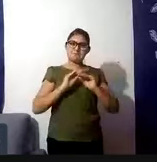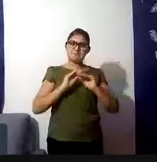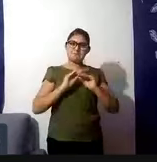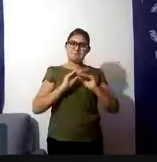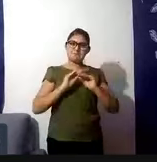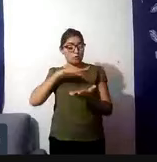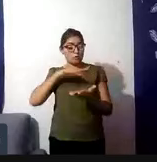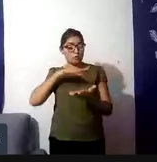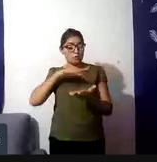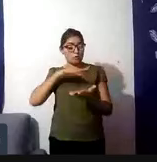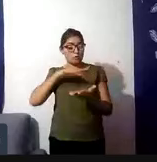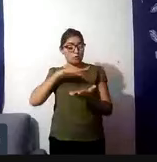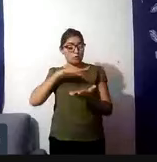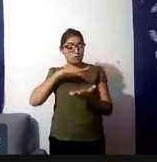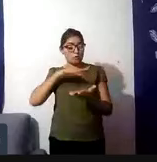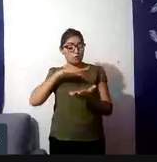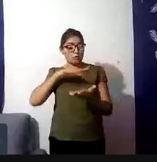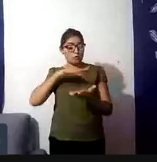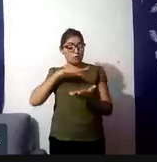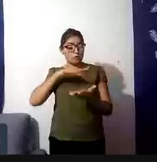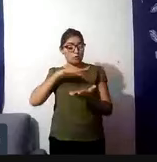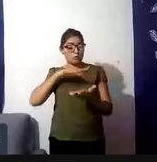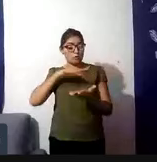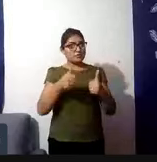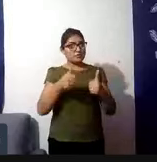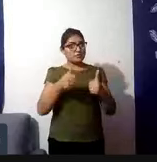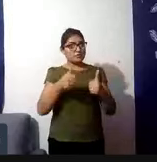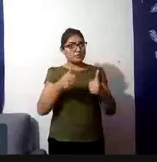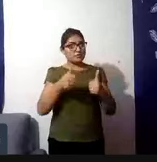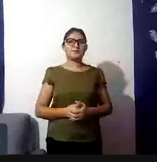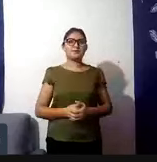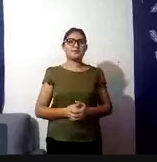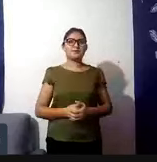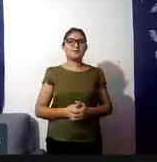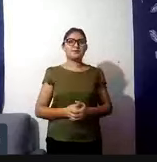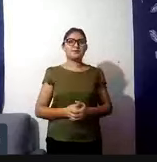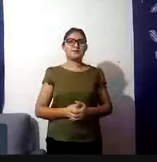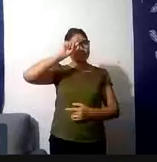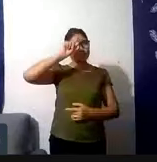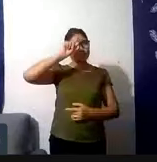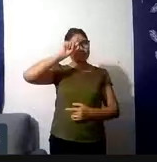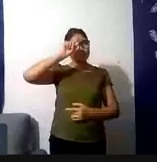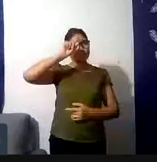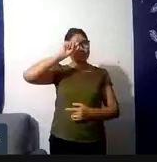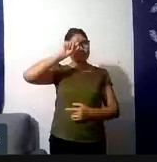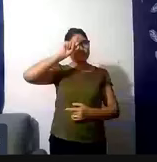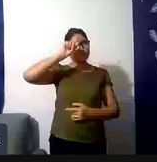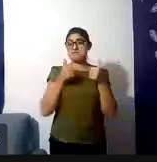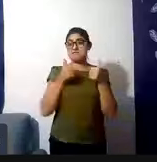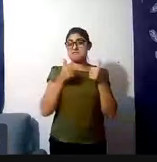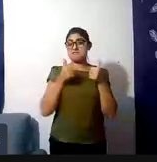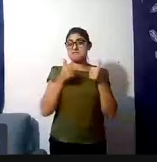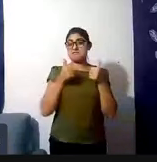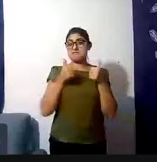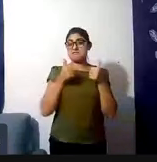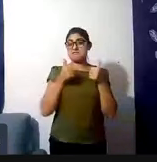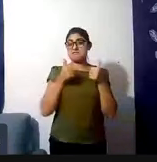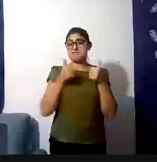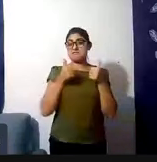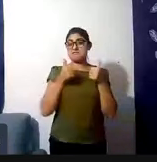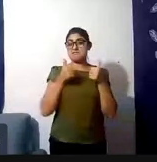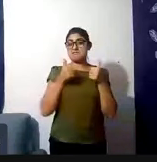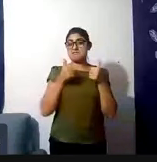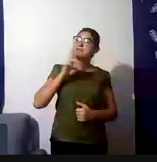porque me parece que es muy bueno para adolescentes. Bueno, tenemos acá, muchos comentarios y dice una